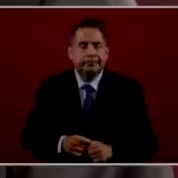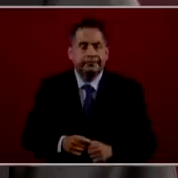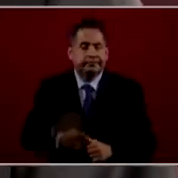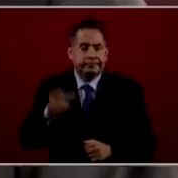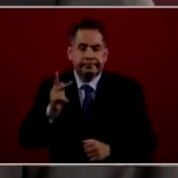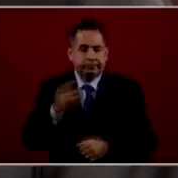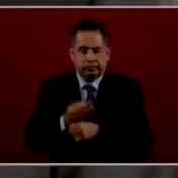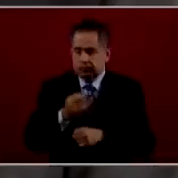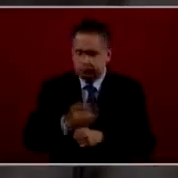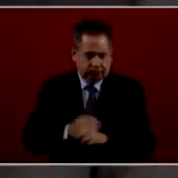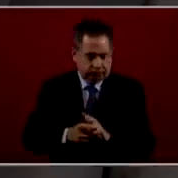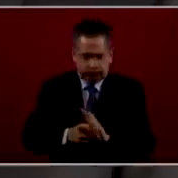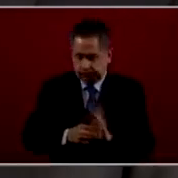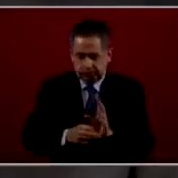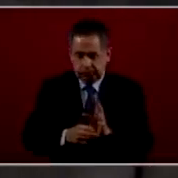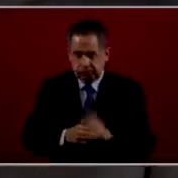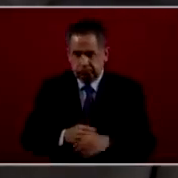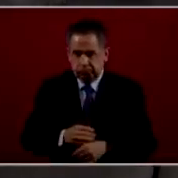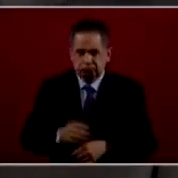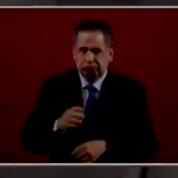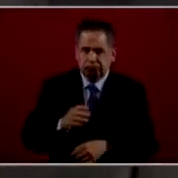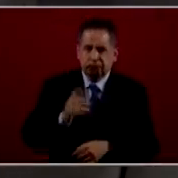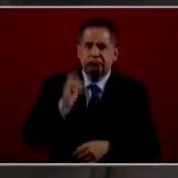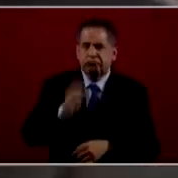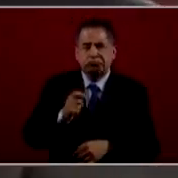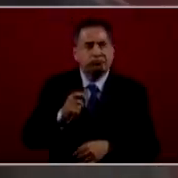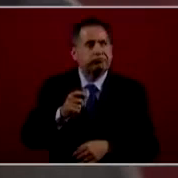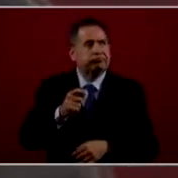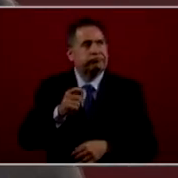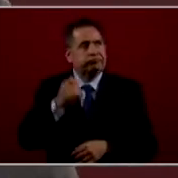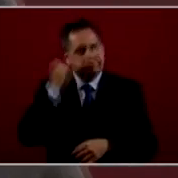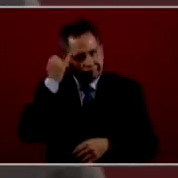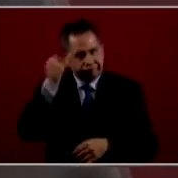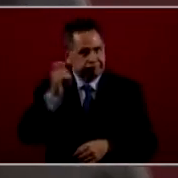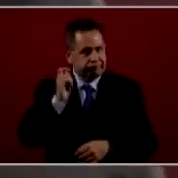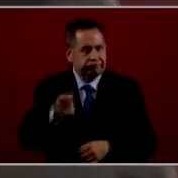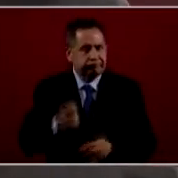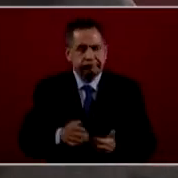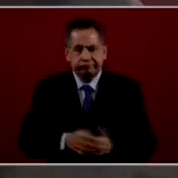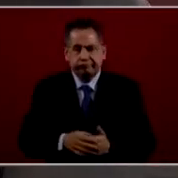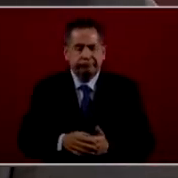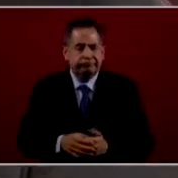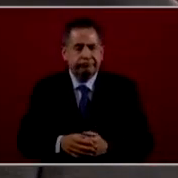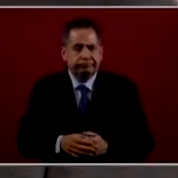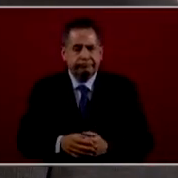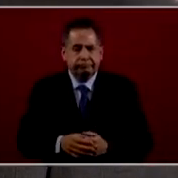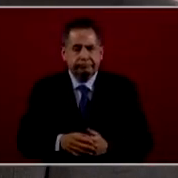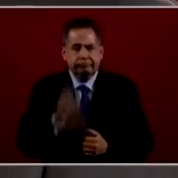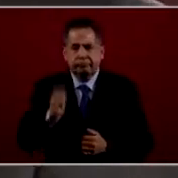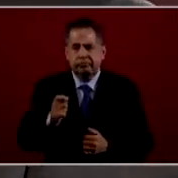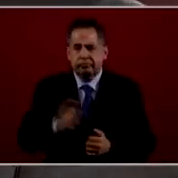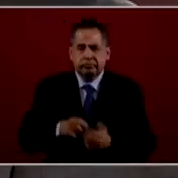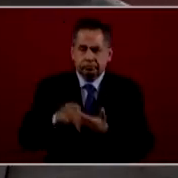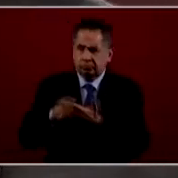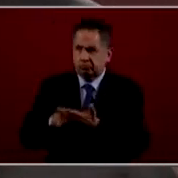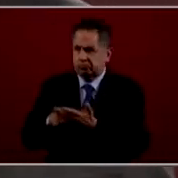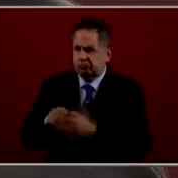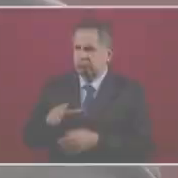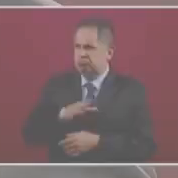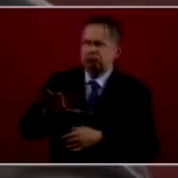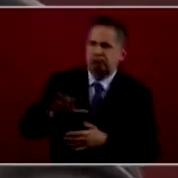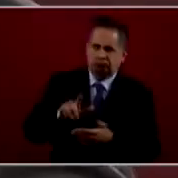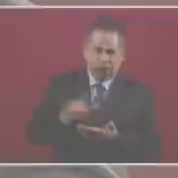No hay la intención de hacer ninguna modificación